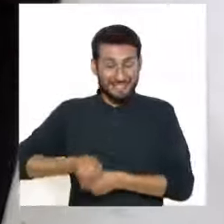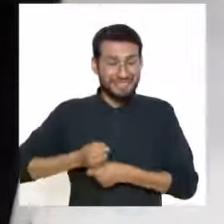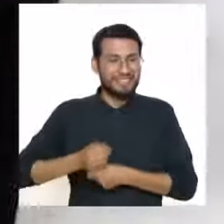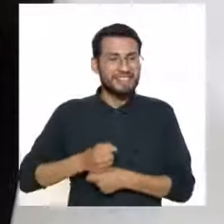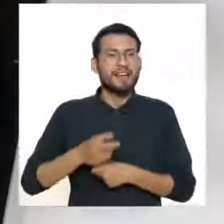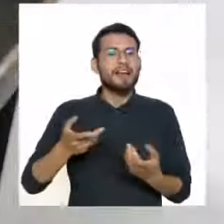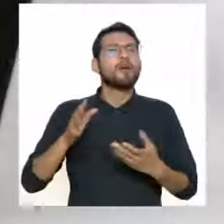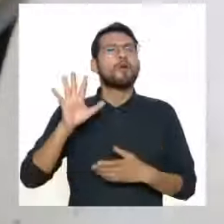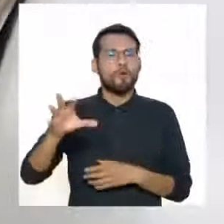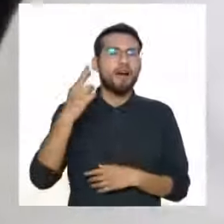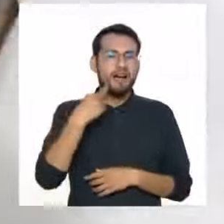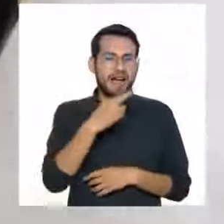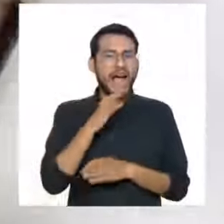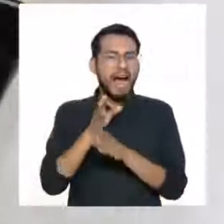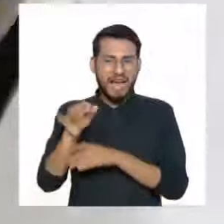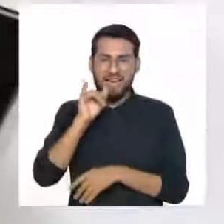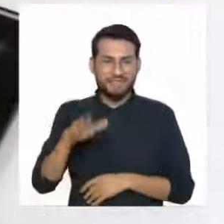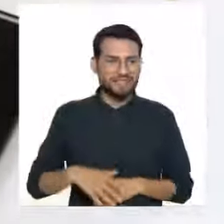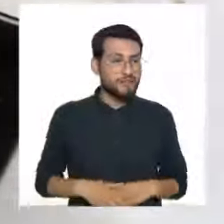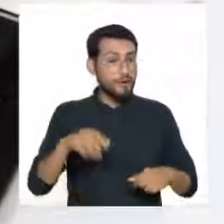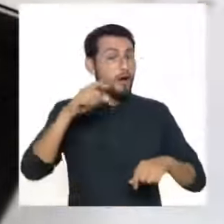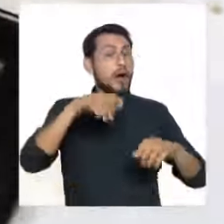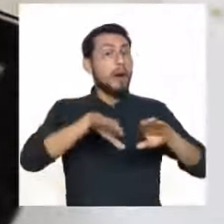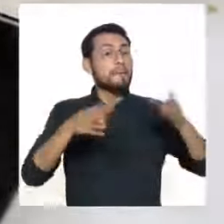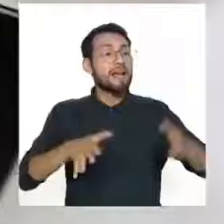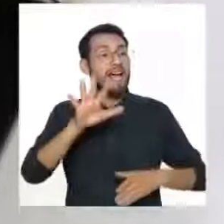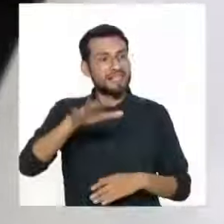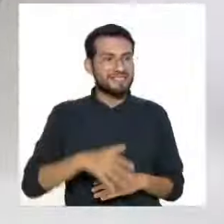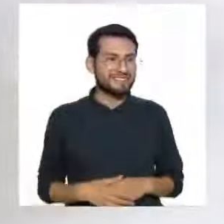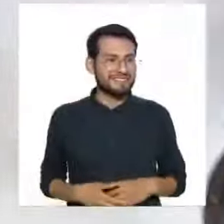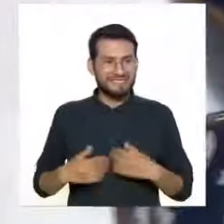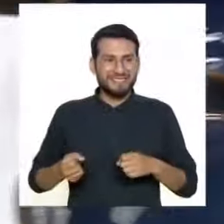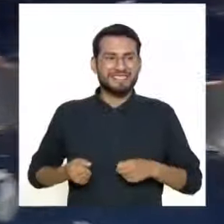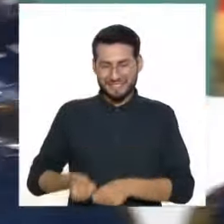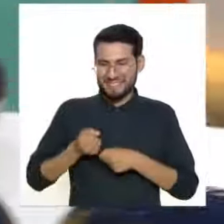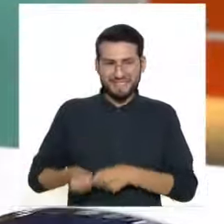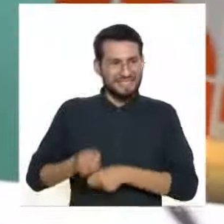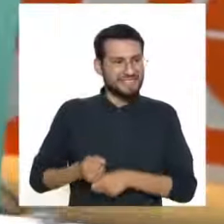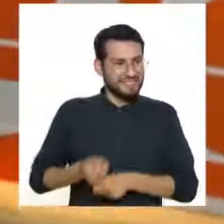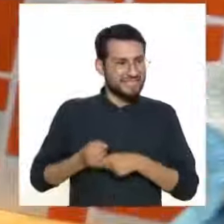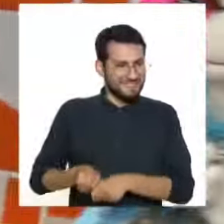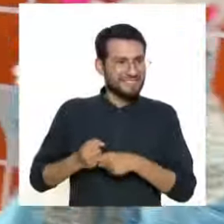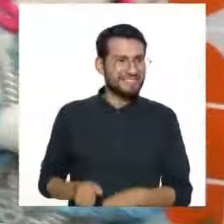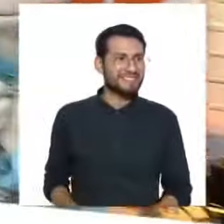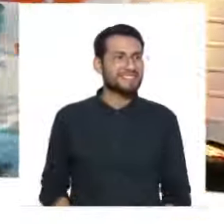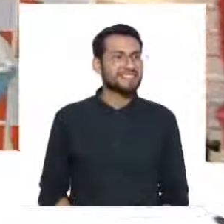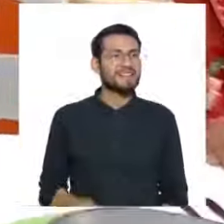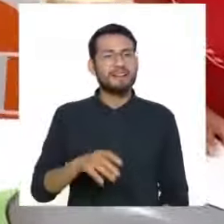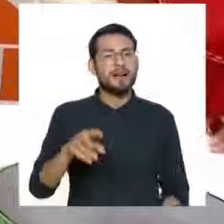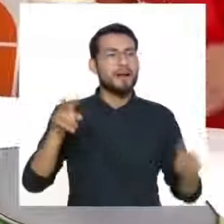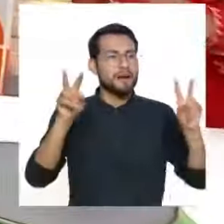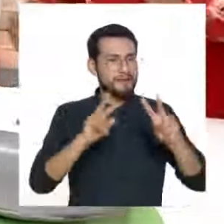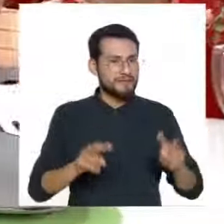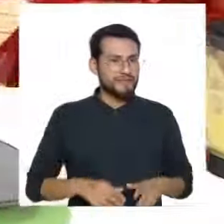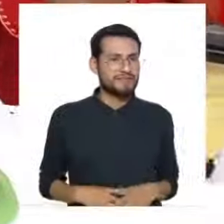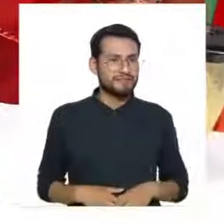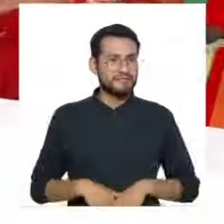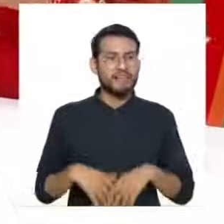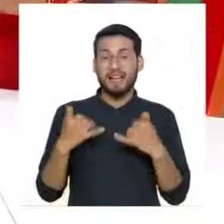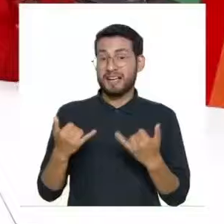entonces para la mesa cinco para la mesa cinco tienes que dar ya está una salteadas s